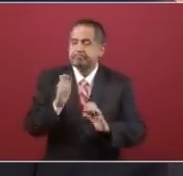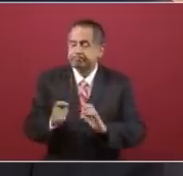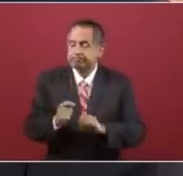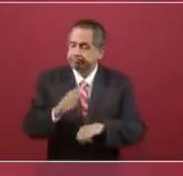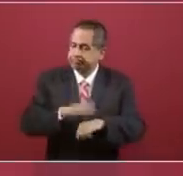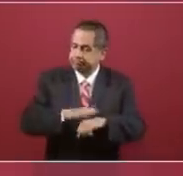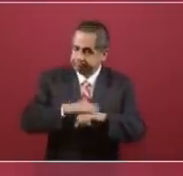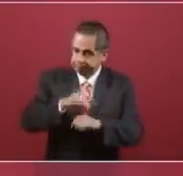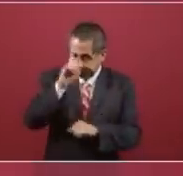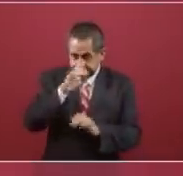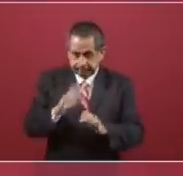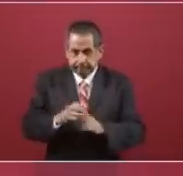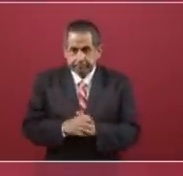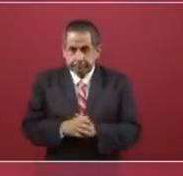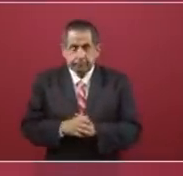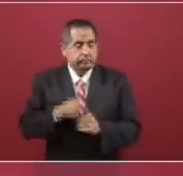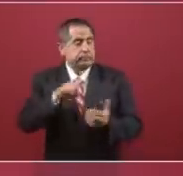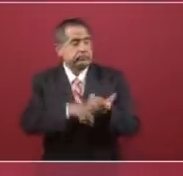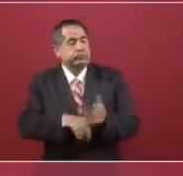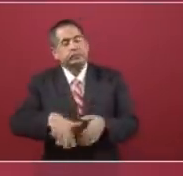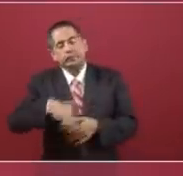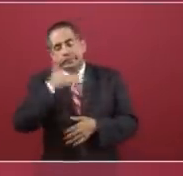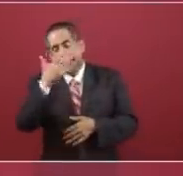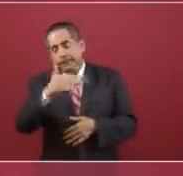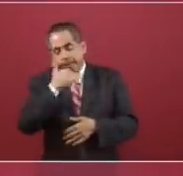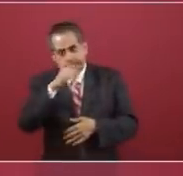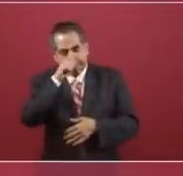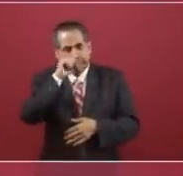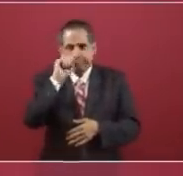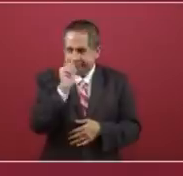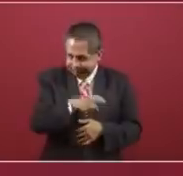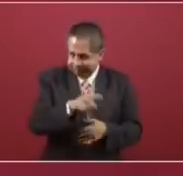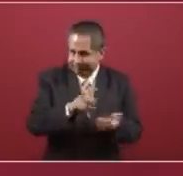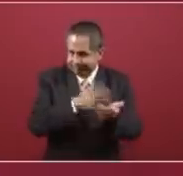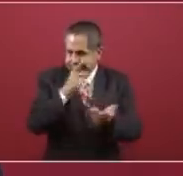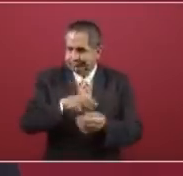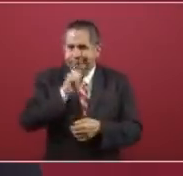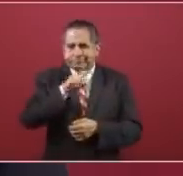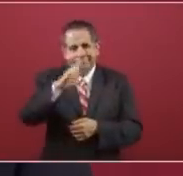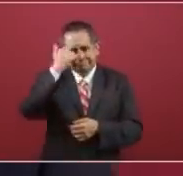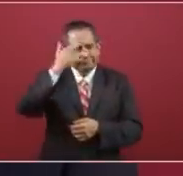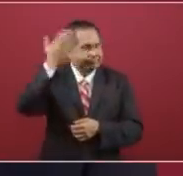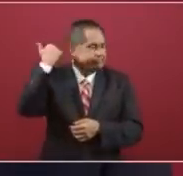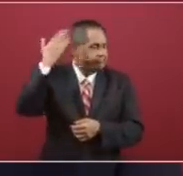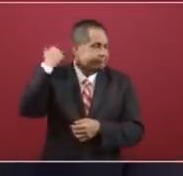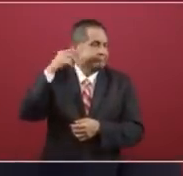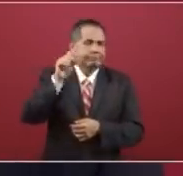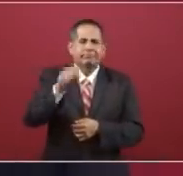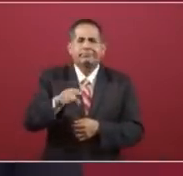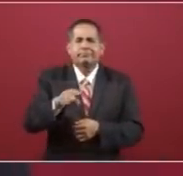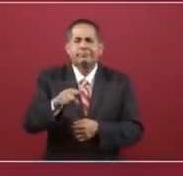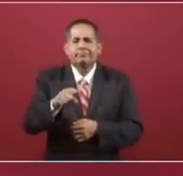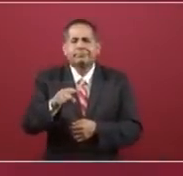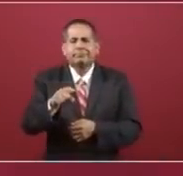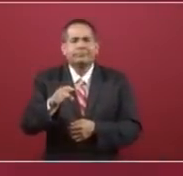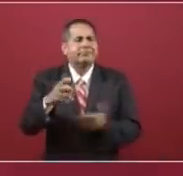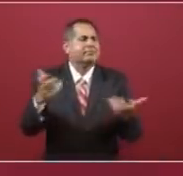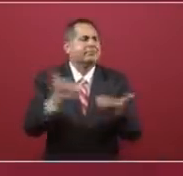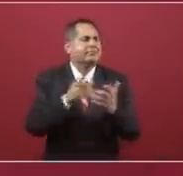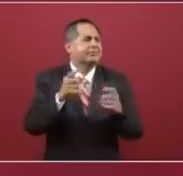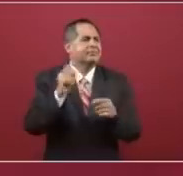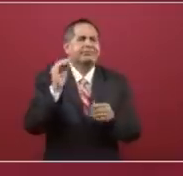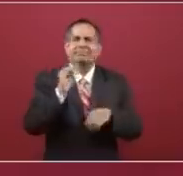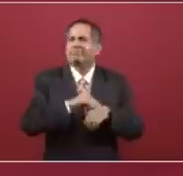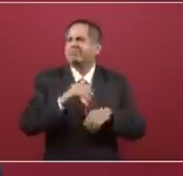porque por la corrupción, vuelvo a lo mismo ¿se acuerdan que se creó un